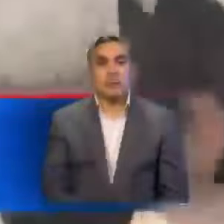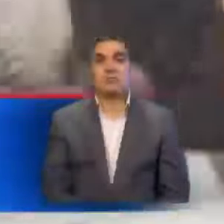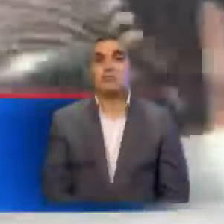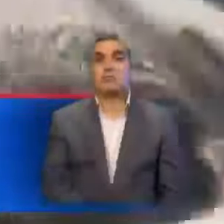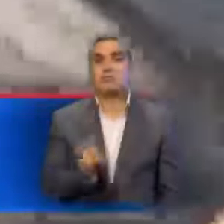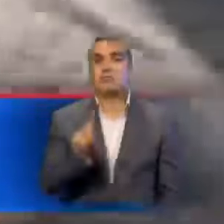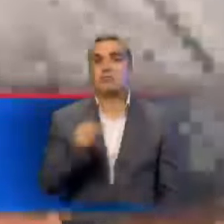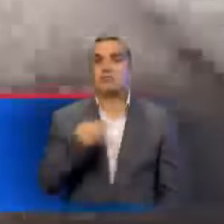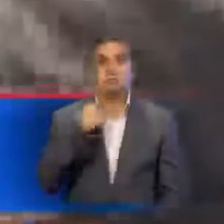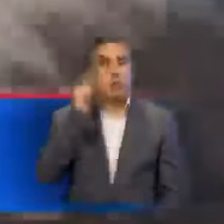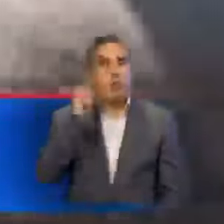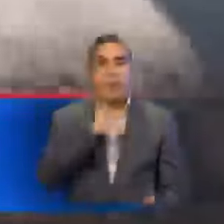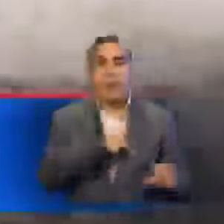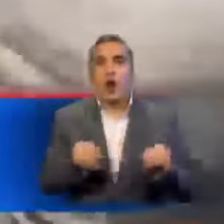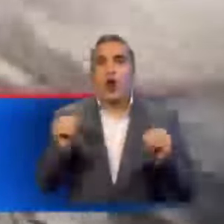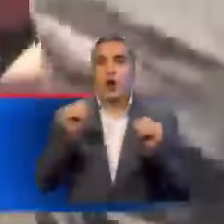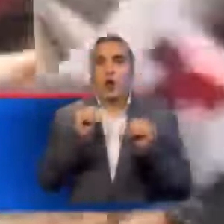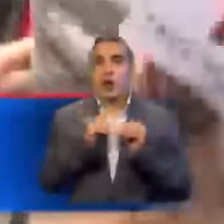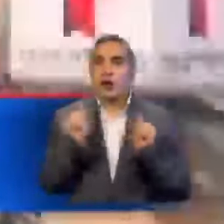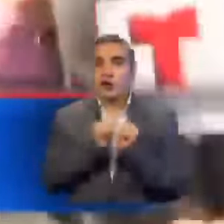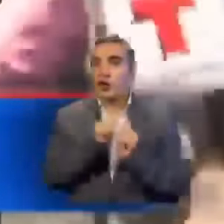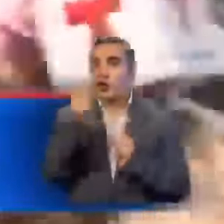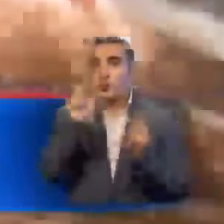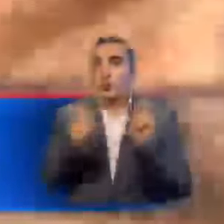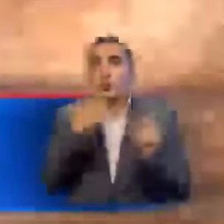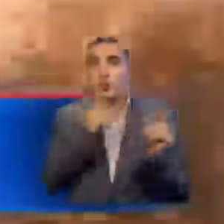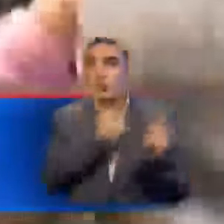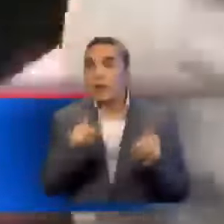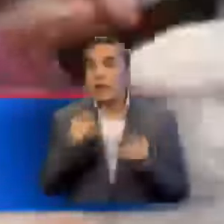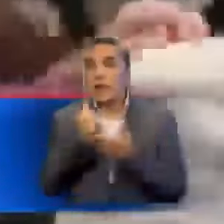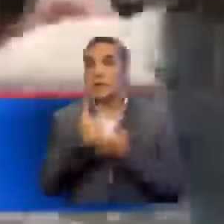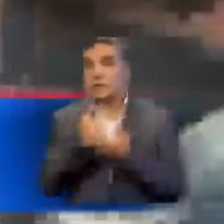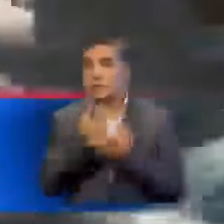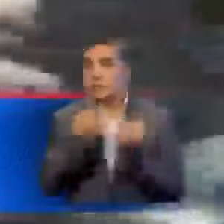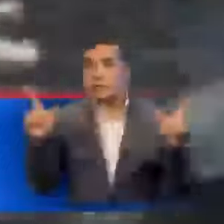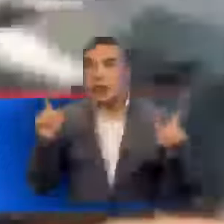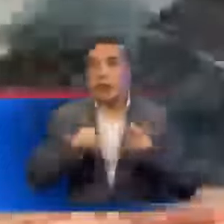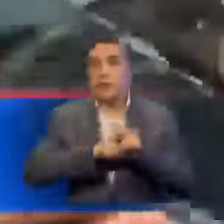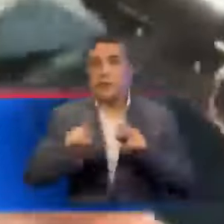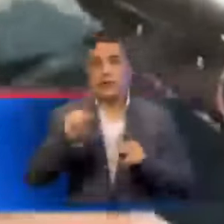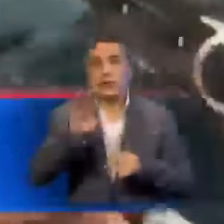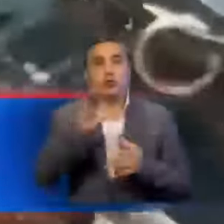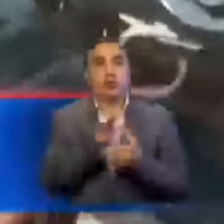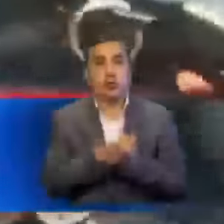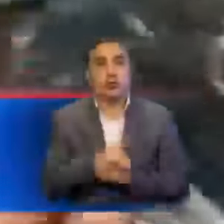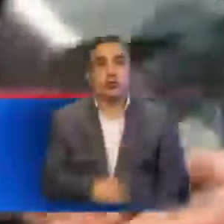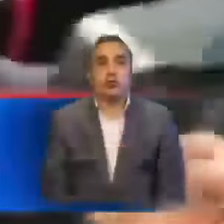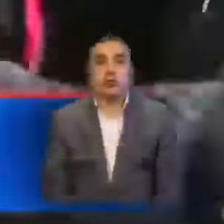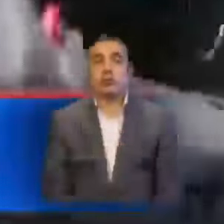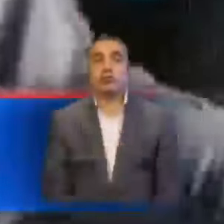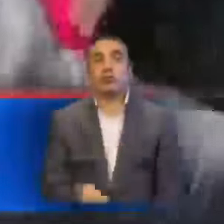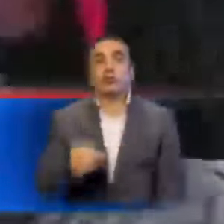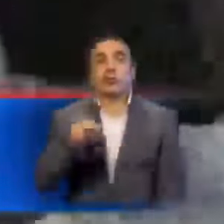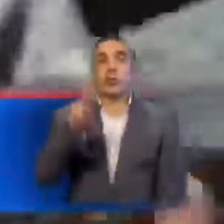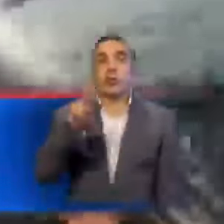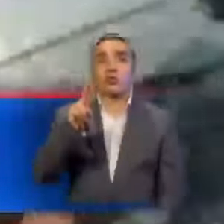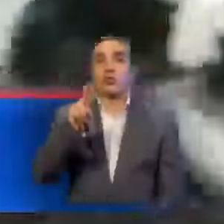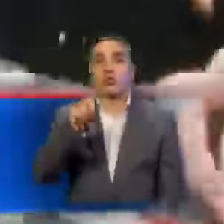Coronel supuestamente planeó de nuevo, junto a otras personas, el segundo intento de escape para su esposo. Guzmán, sin embargo,